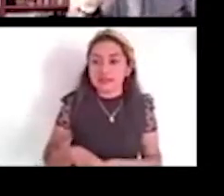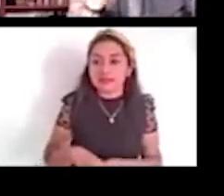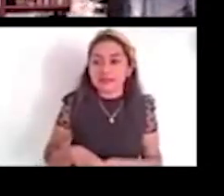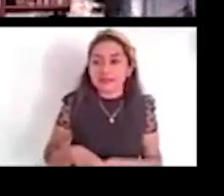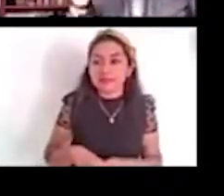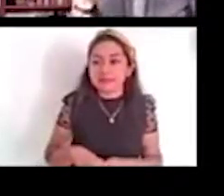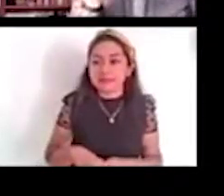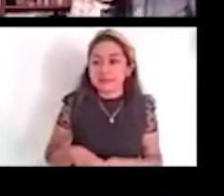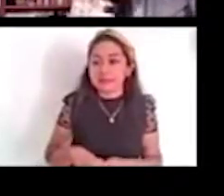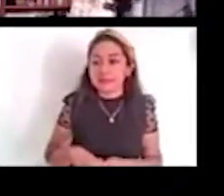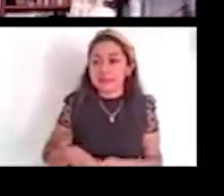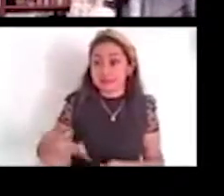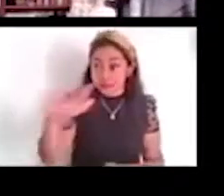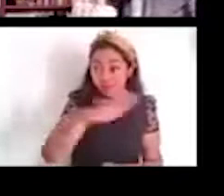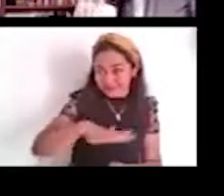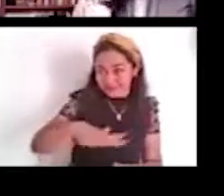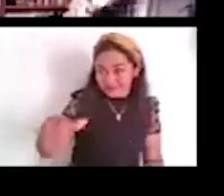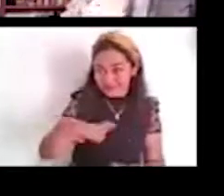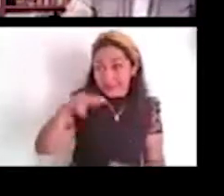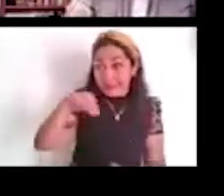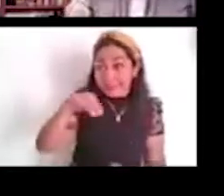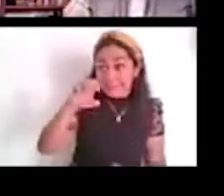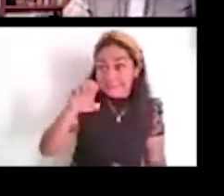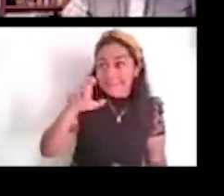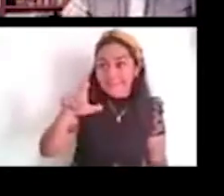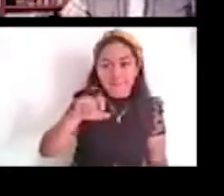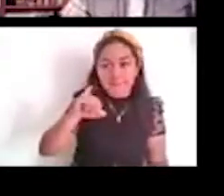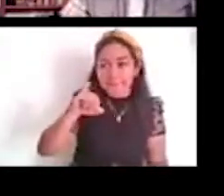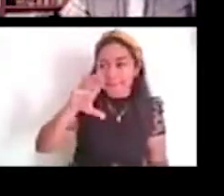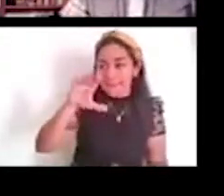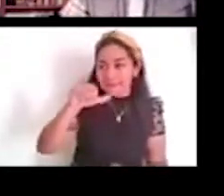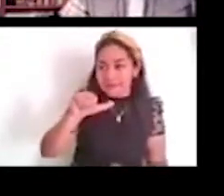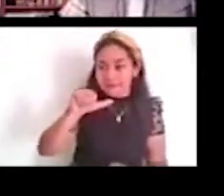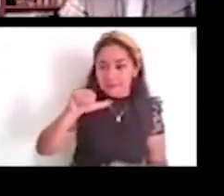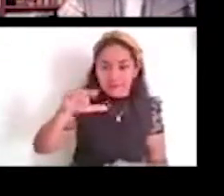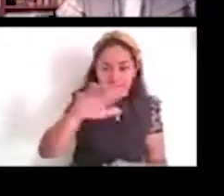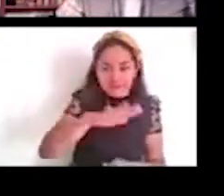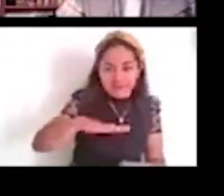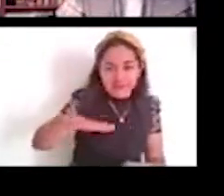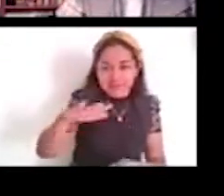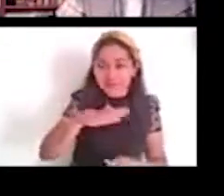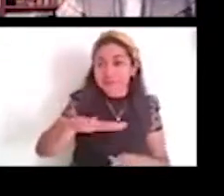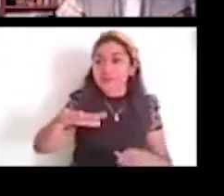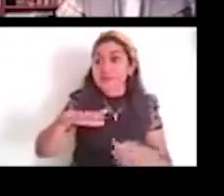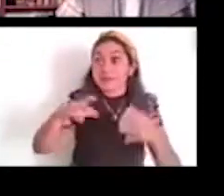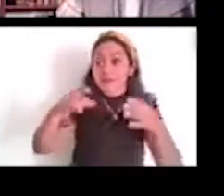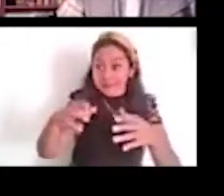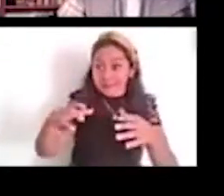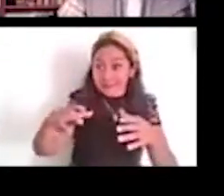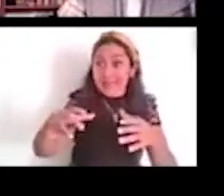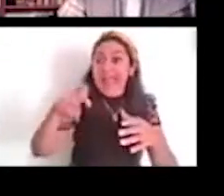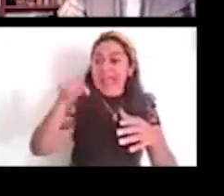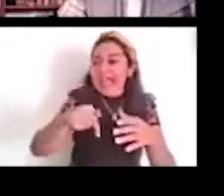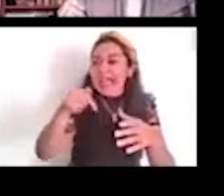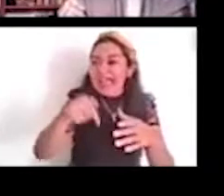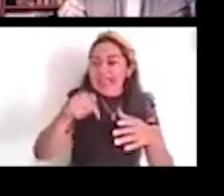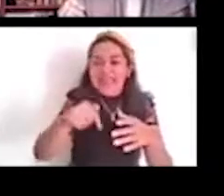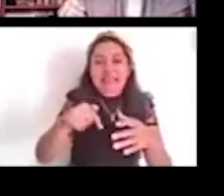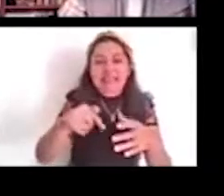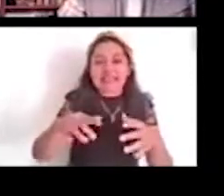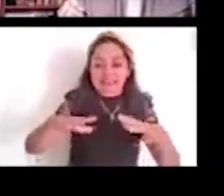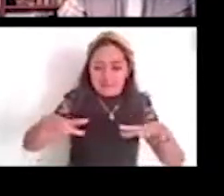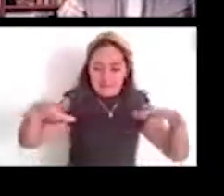avalar la decisión mexica, Tenochca y Tlatelolca son este umbral, decíamos, de